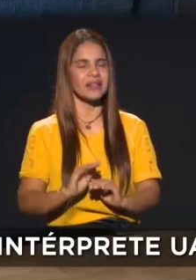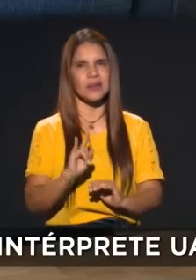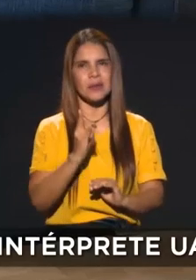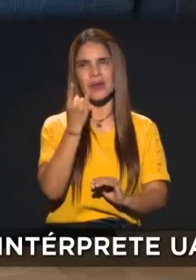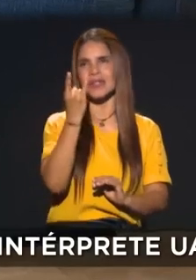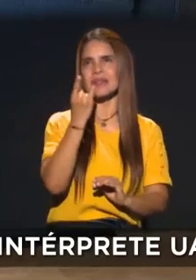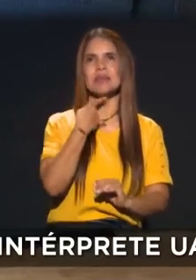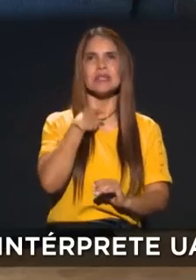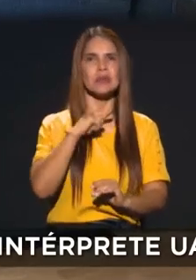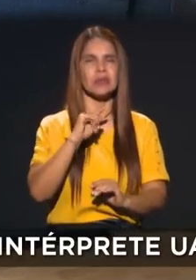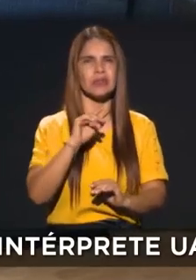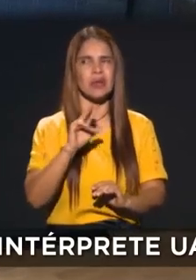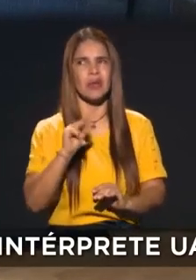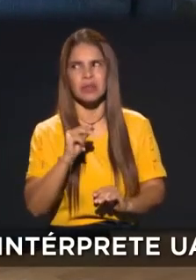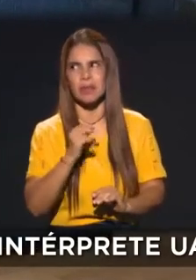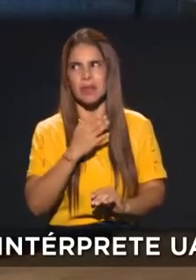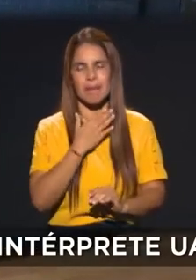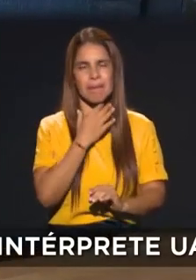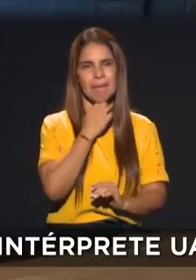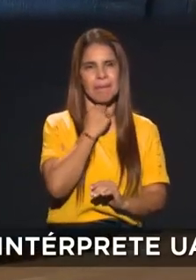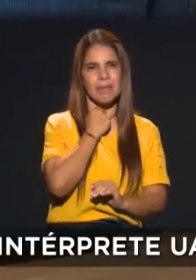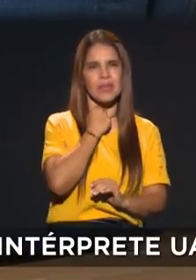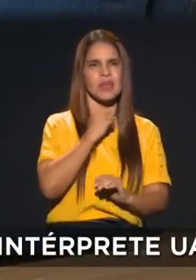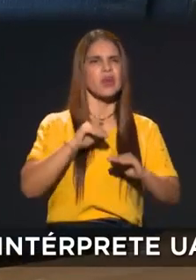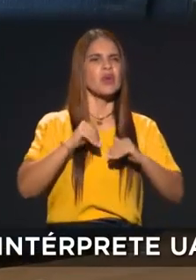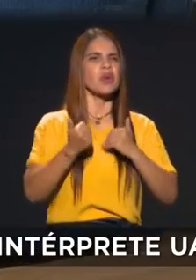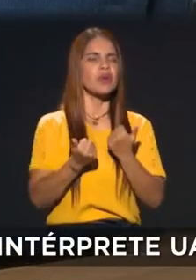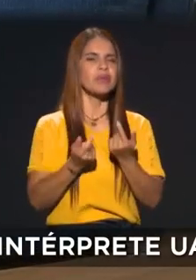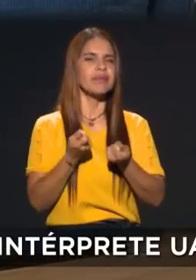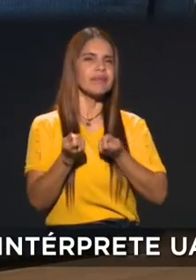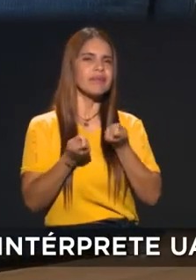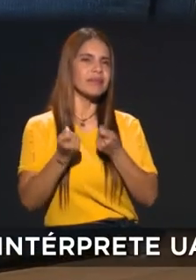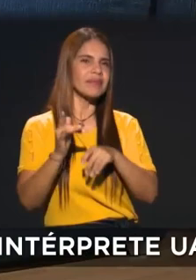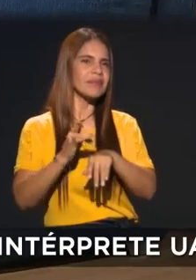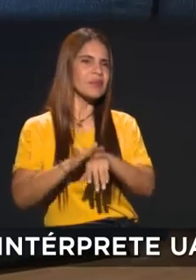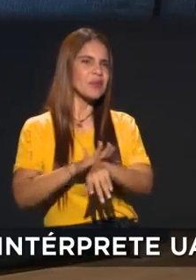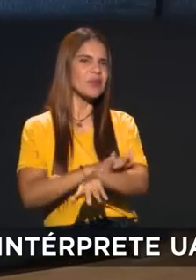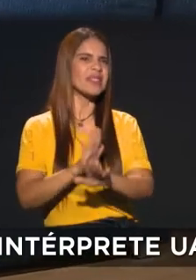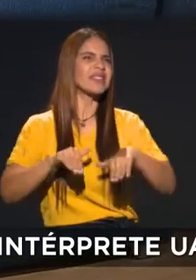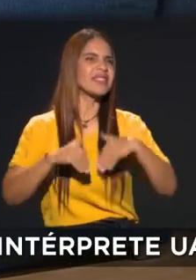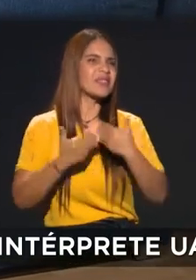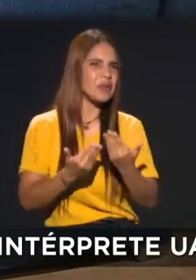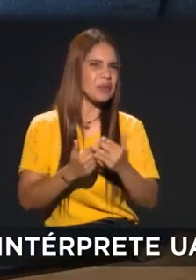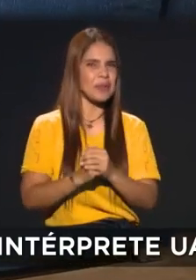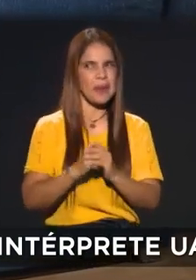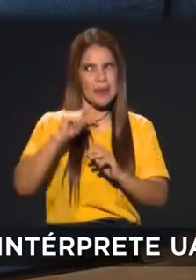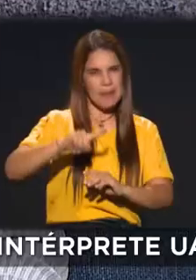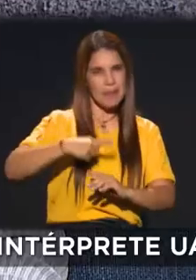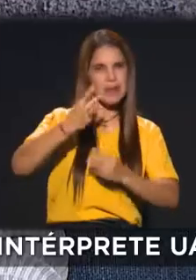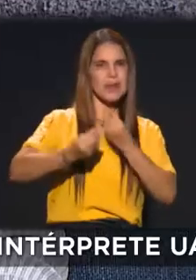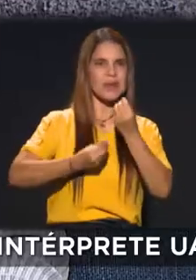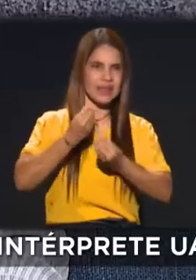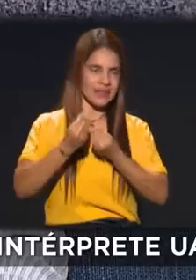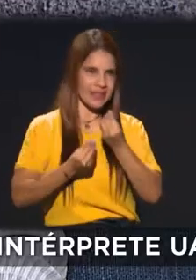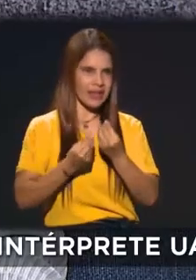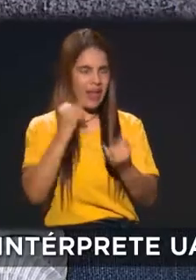les guste o no, siempre van a hablar muy plano. ¿Cómo manejar esas emociones a la hora de debatir? Bueno, yo, lo primero que eso es